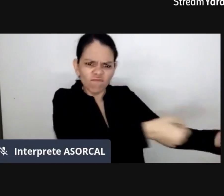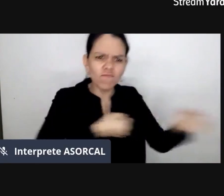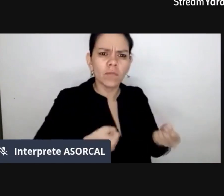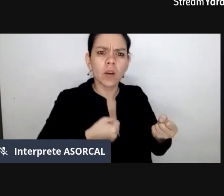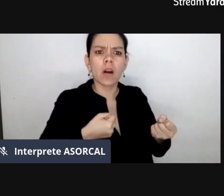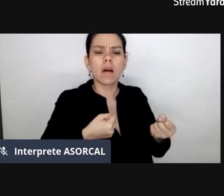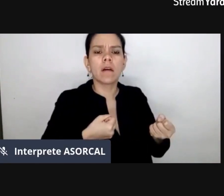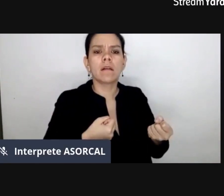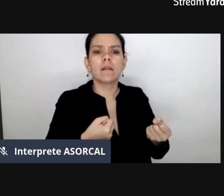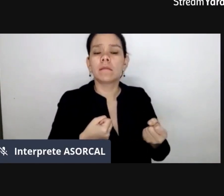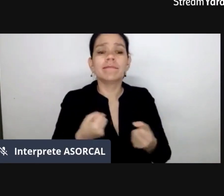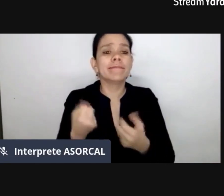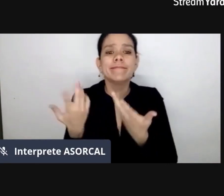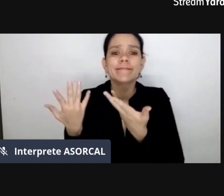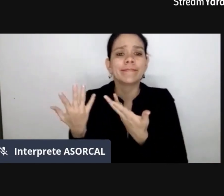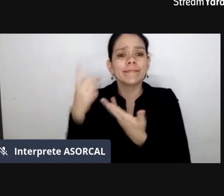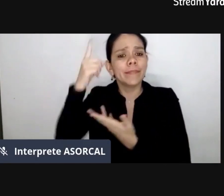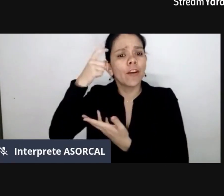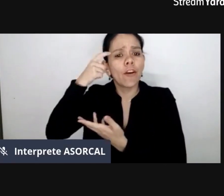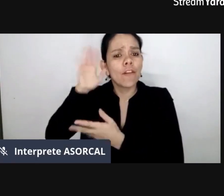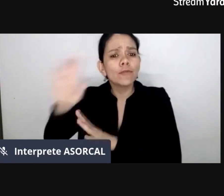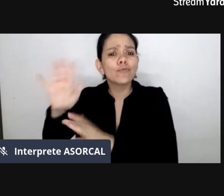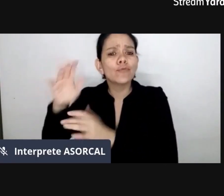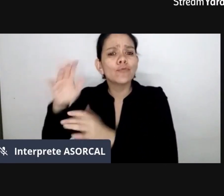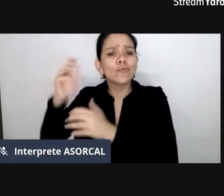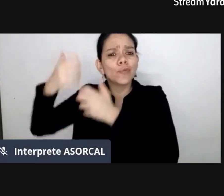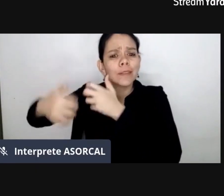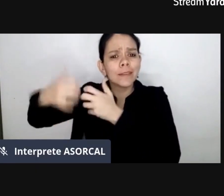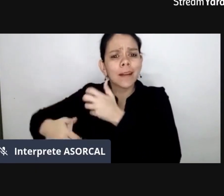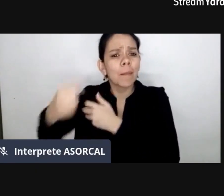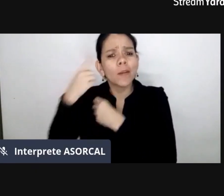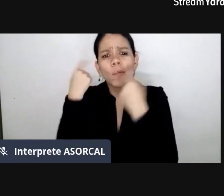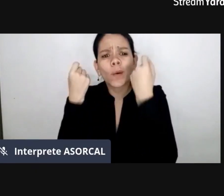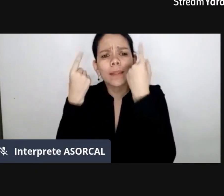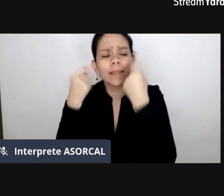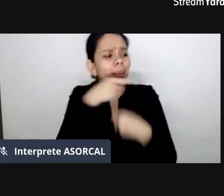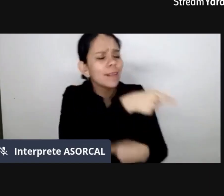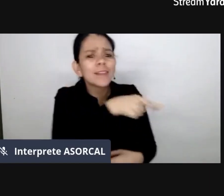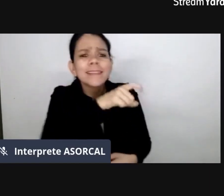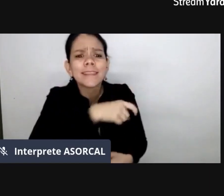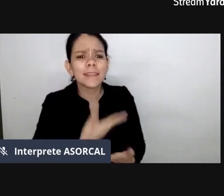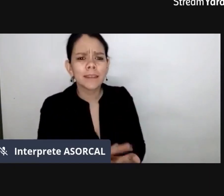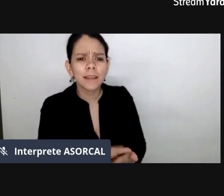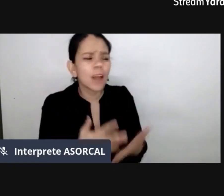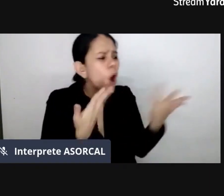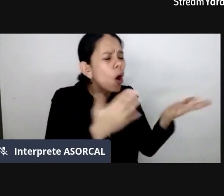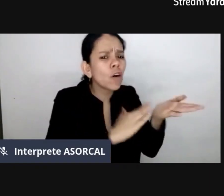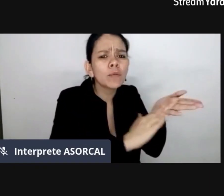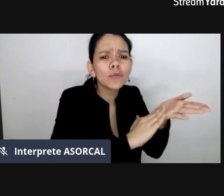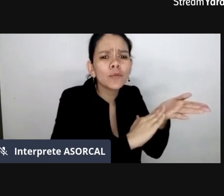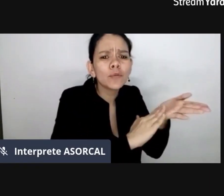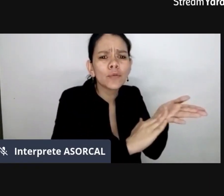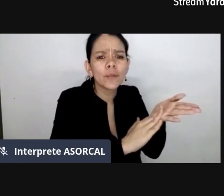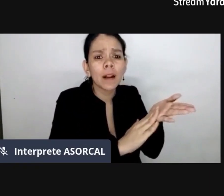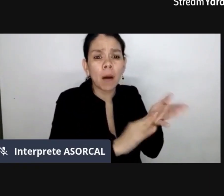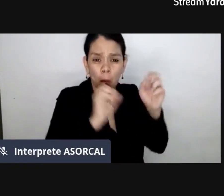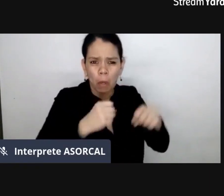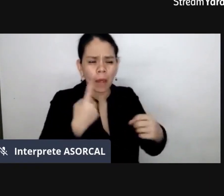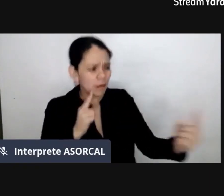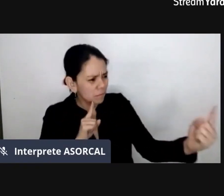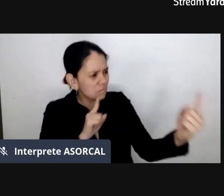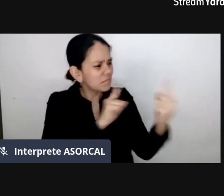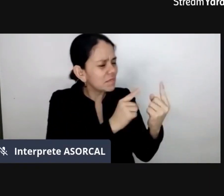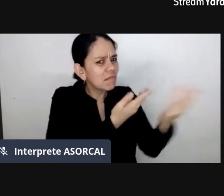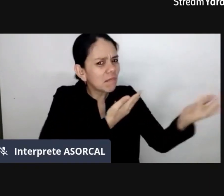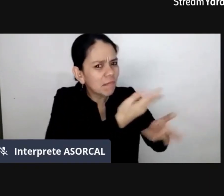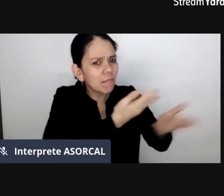las necesidades de las mayorías y en vez de crear programas que vayan al encuentro de estas necesidades y que hubieran significado un reparto